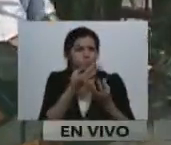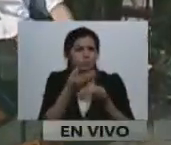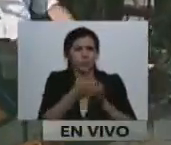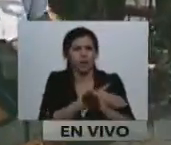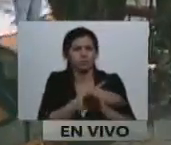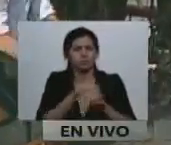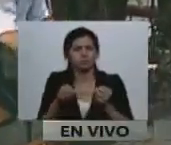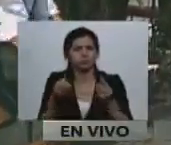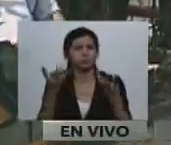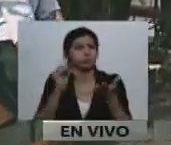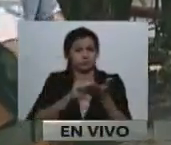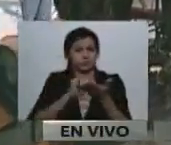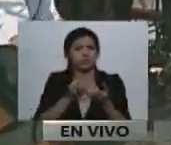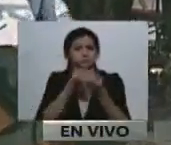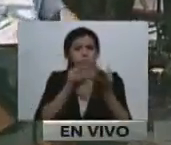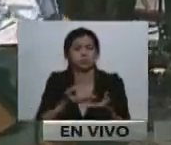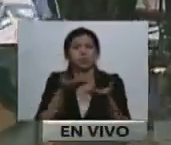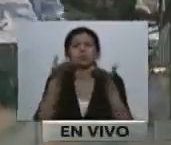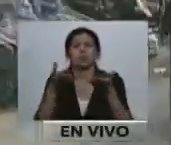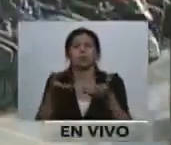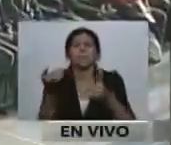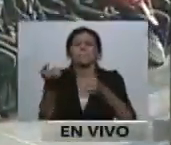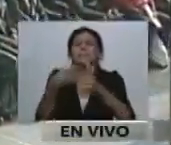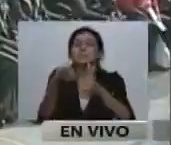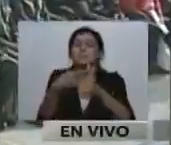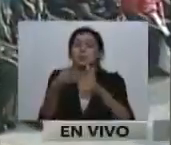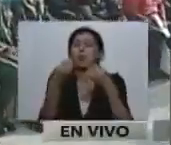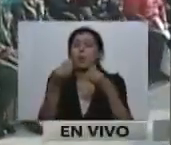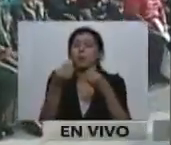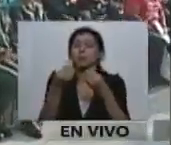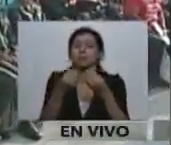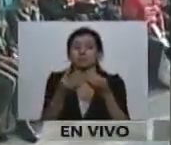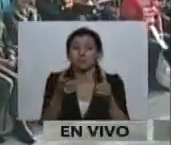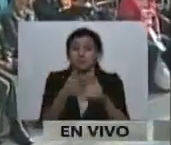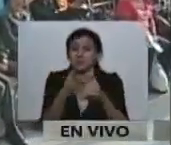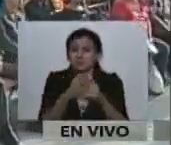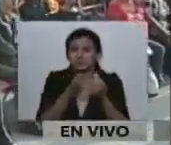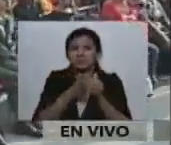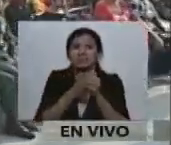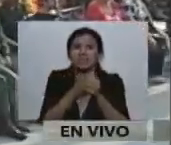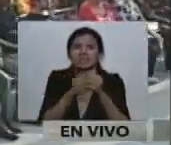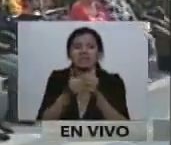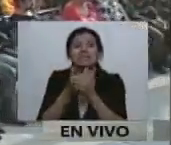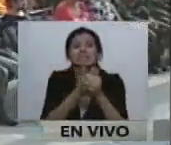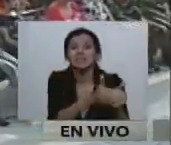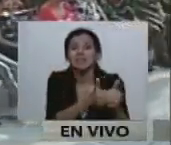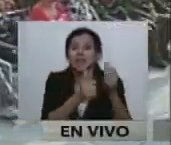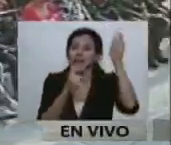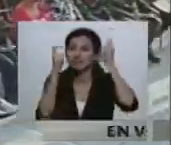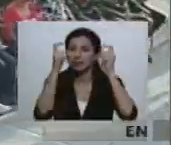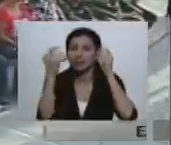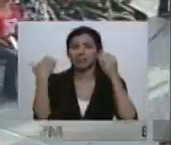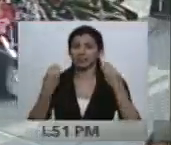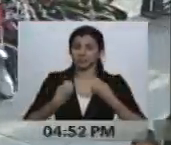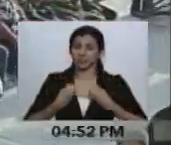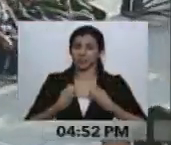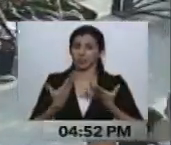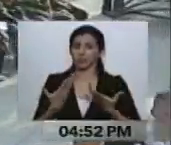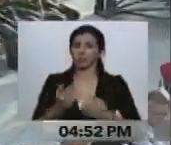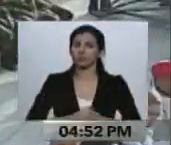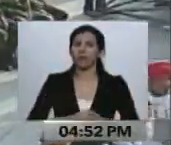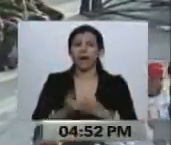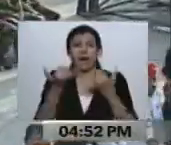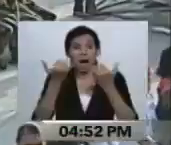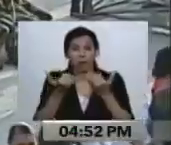en múltiples ocasiones, los principios a seguir por el comandante Hugo Chávez, hechos en vida, son